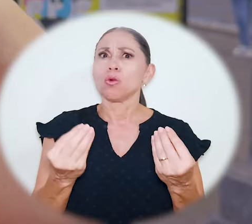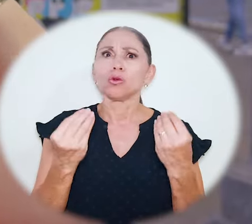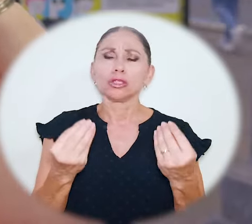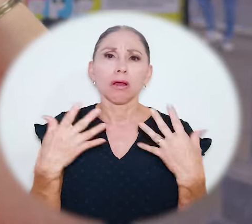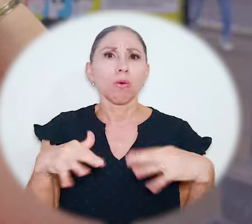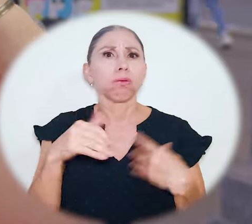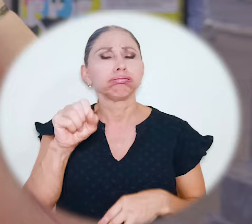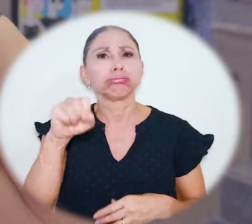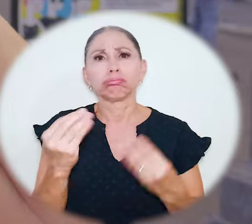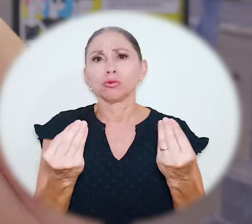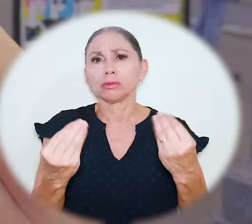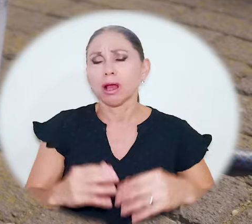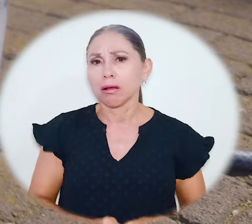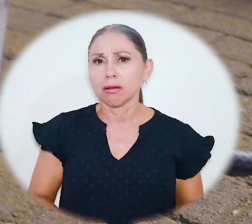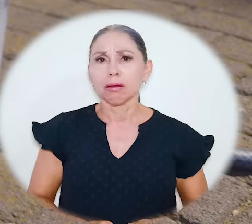Mucho, claro que sí, mucho.